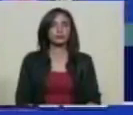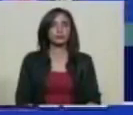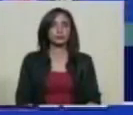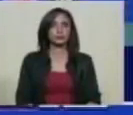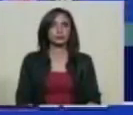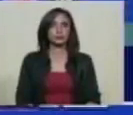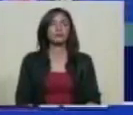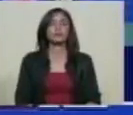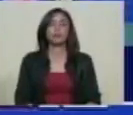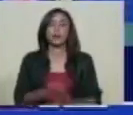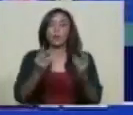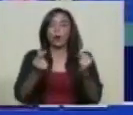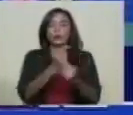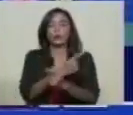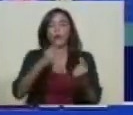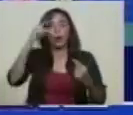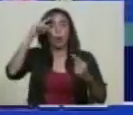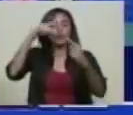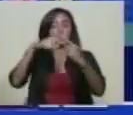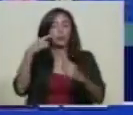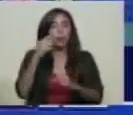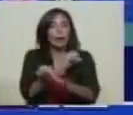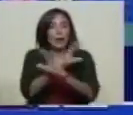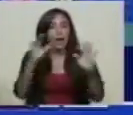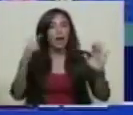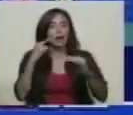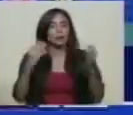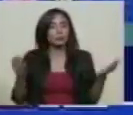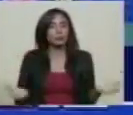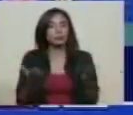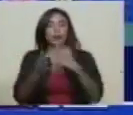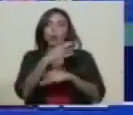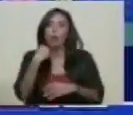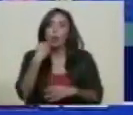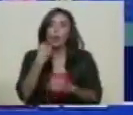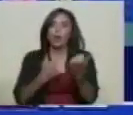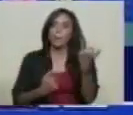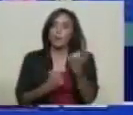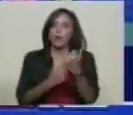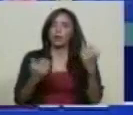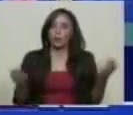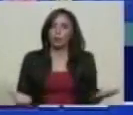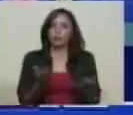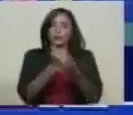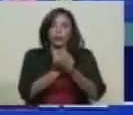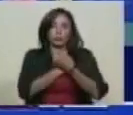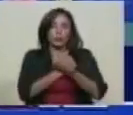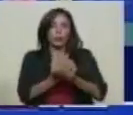¿Cuántas nuevas tareas no? Con el empuje de esta juventud, con su amor,